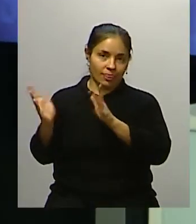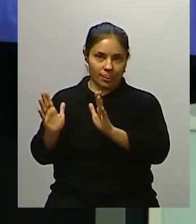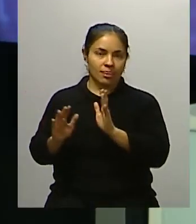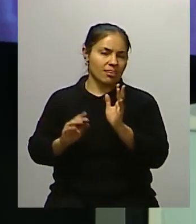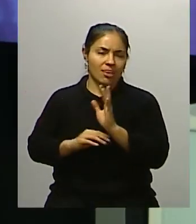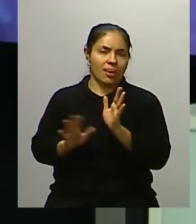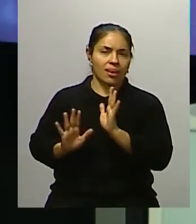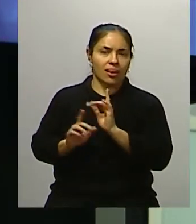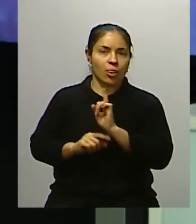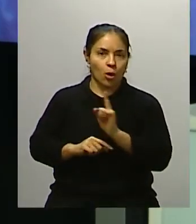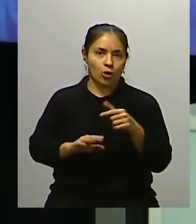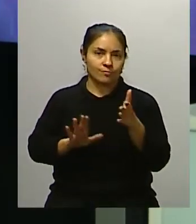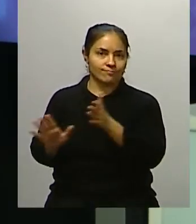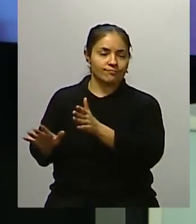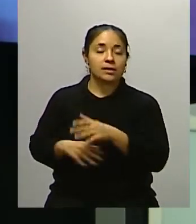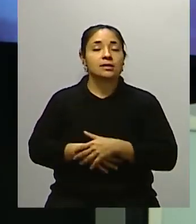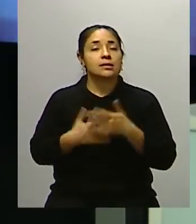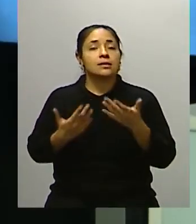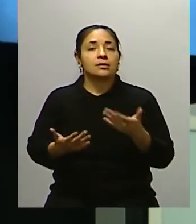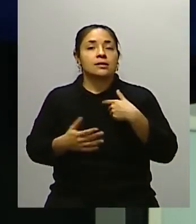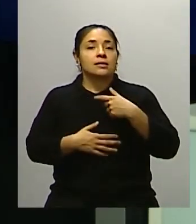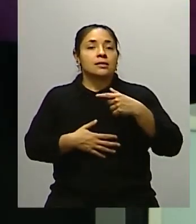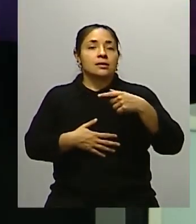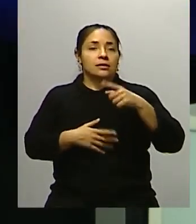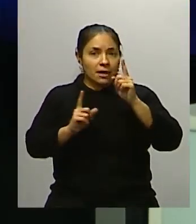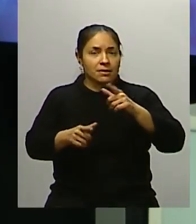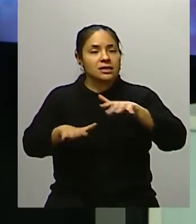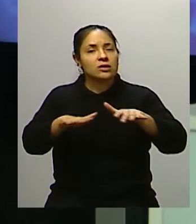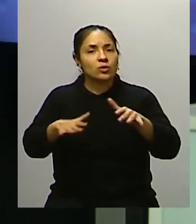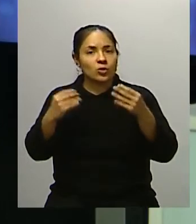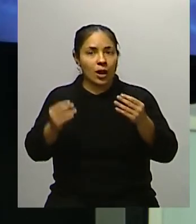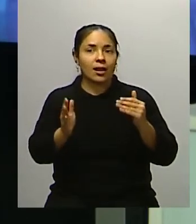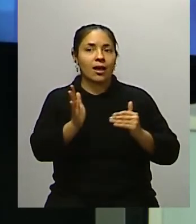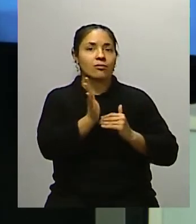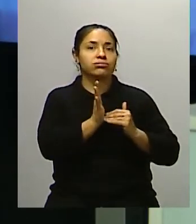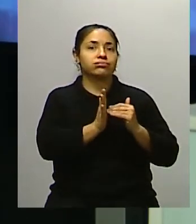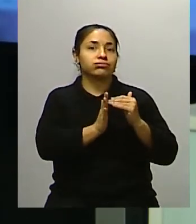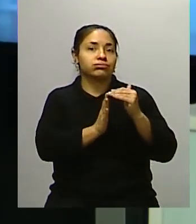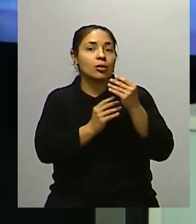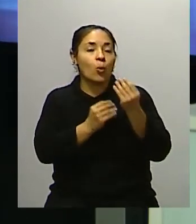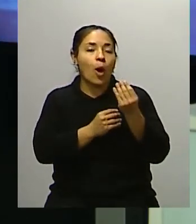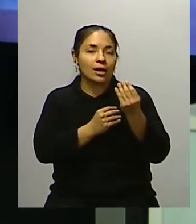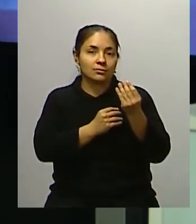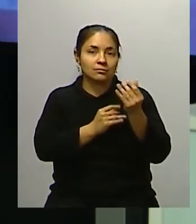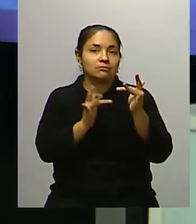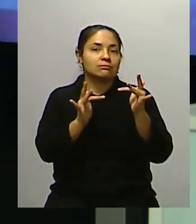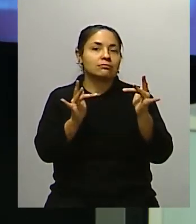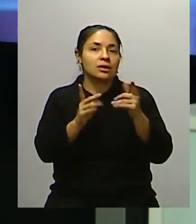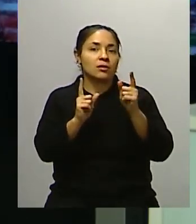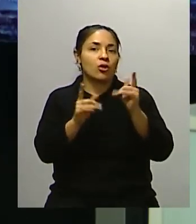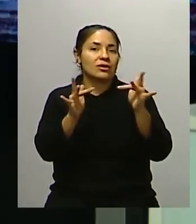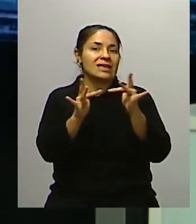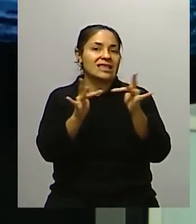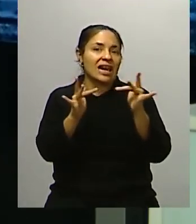las situaciones que se da y que se ha dado en este último tiempo es el crecimiento que se ha dado de las plataformas, ¿no? Ya sea del trabajo a través